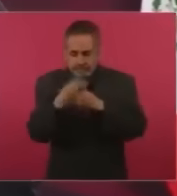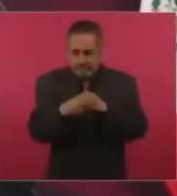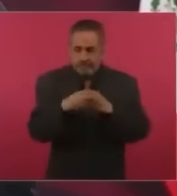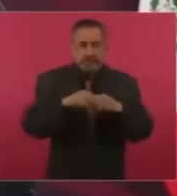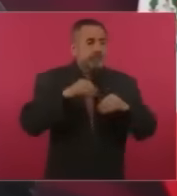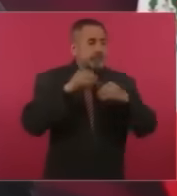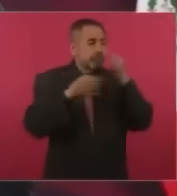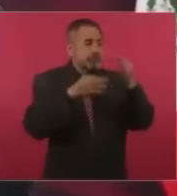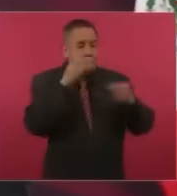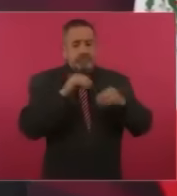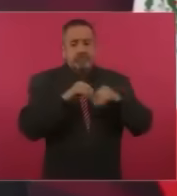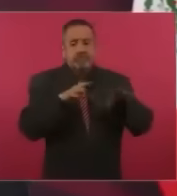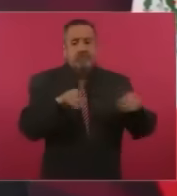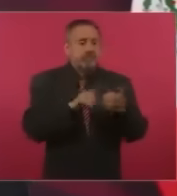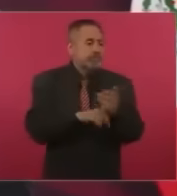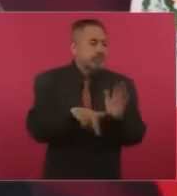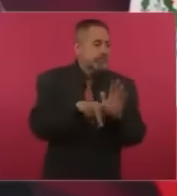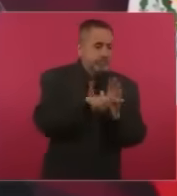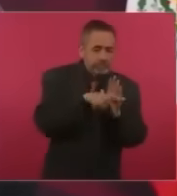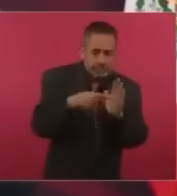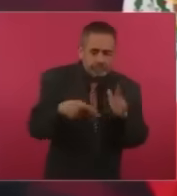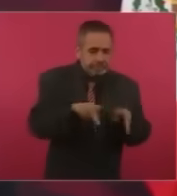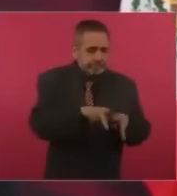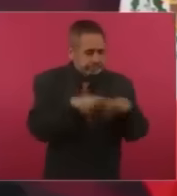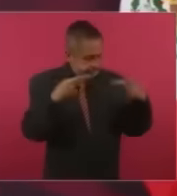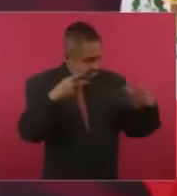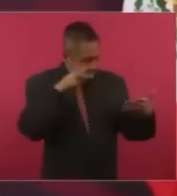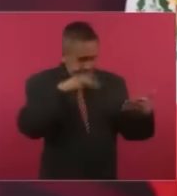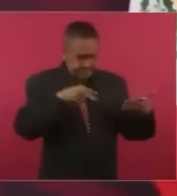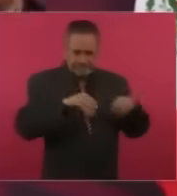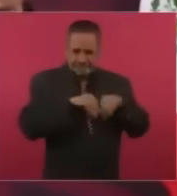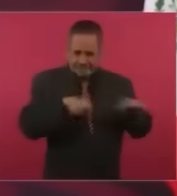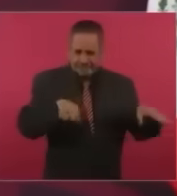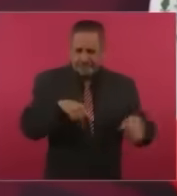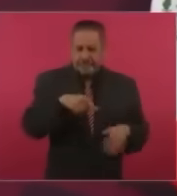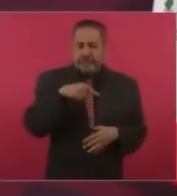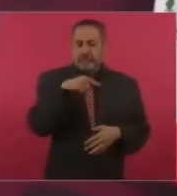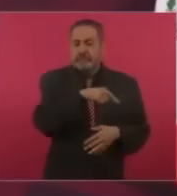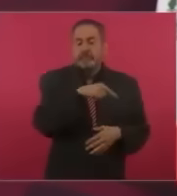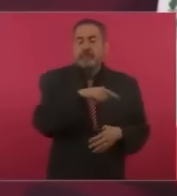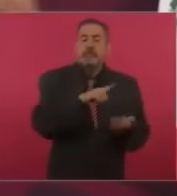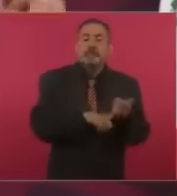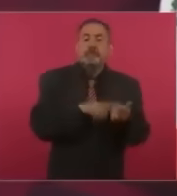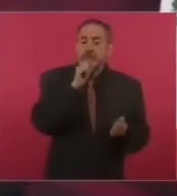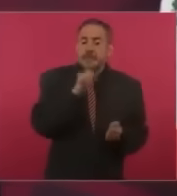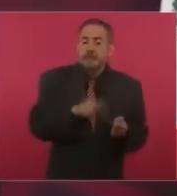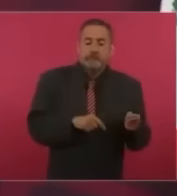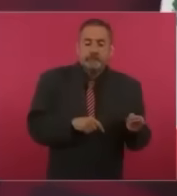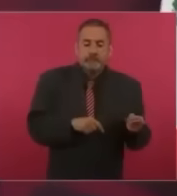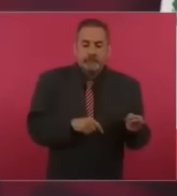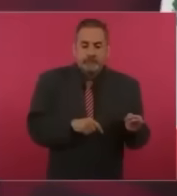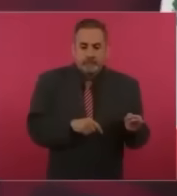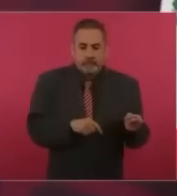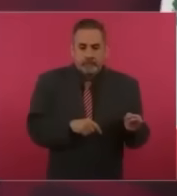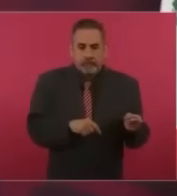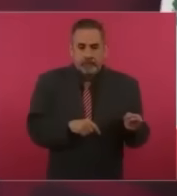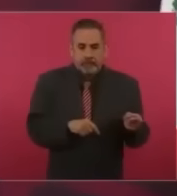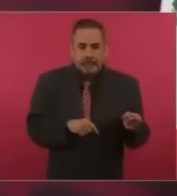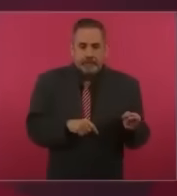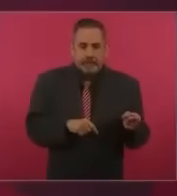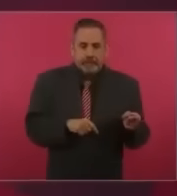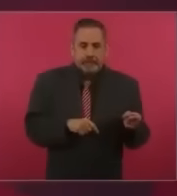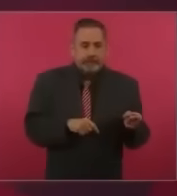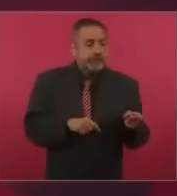de los tres poderes de la unión ahora solamente el presidente fuera acompañado de su subordinados es decir los integrantes